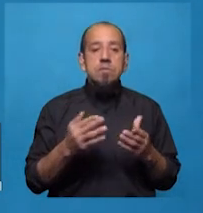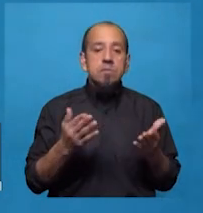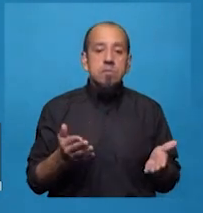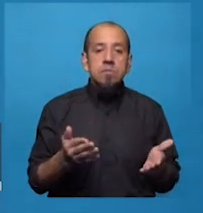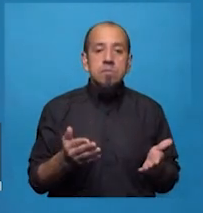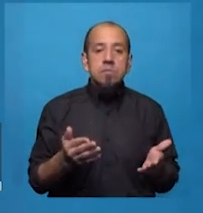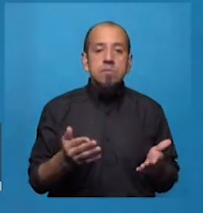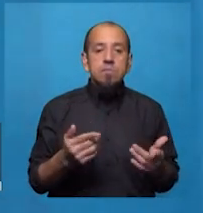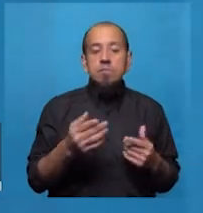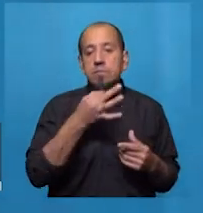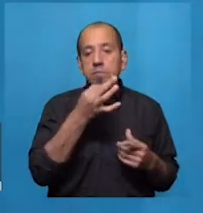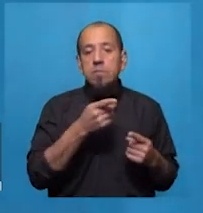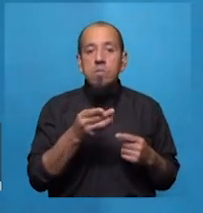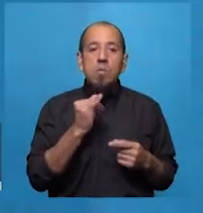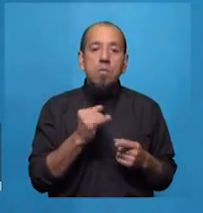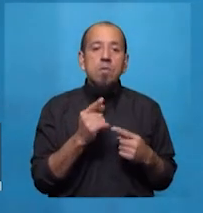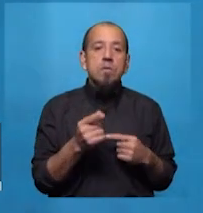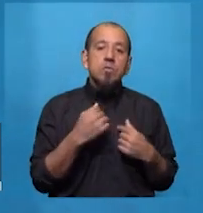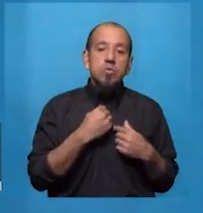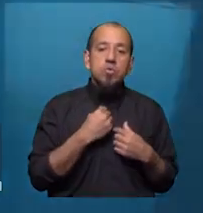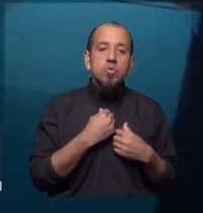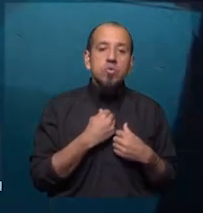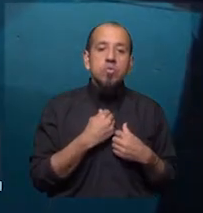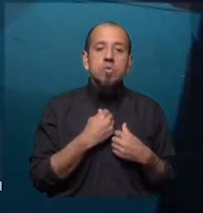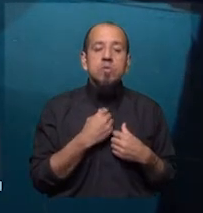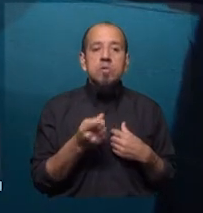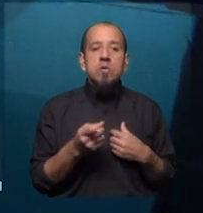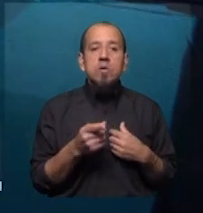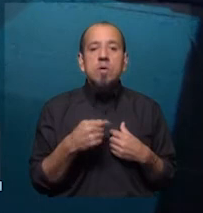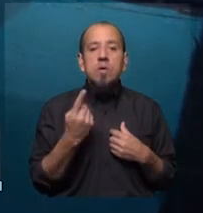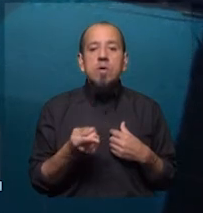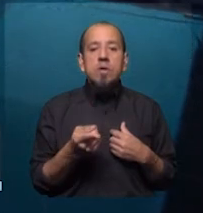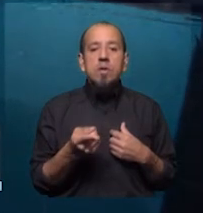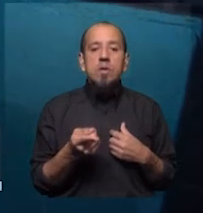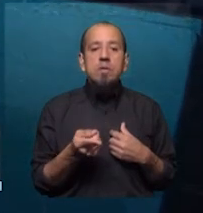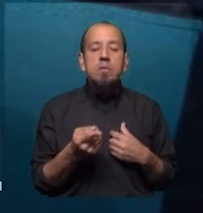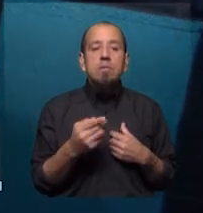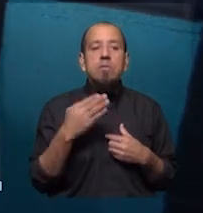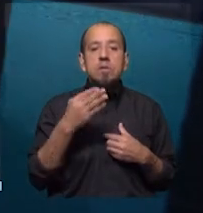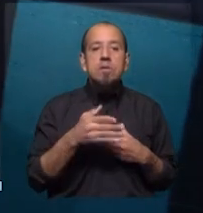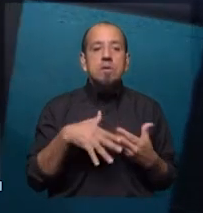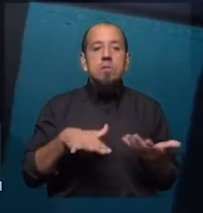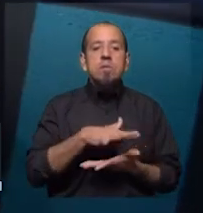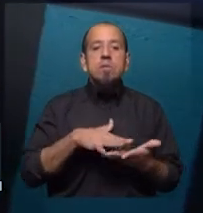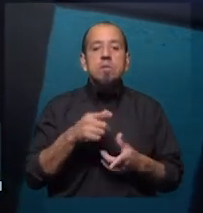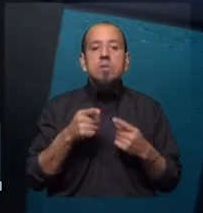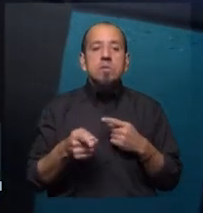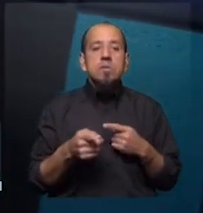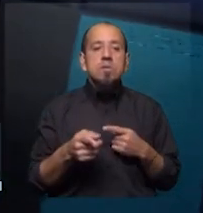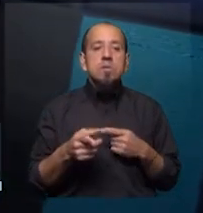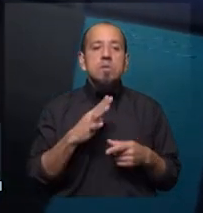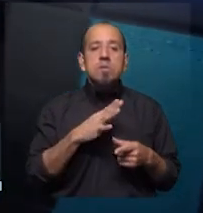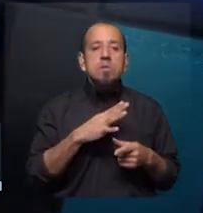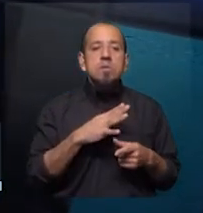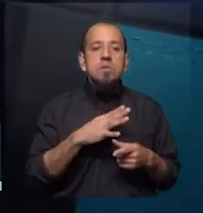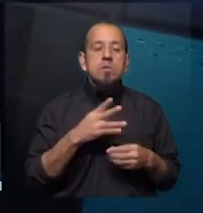nota dijeron que se iban a ocupar nosotros vamos a tener alguna instancia este fin de semana nuevamente de ir al barrio Y así te digo Wilmar